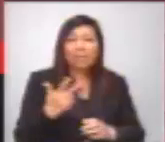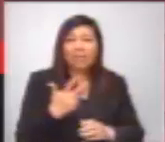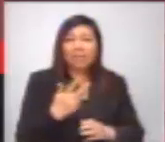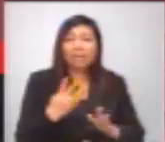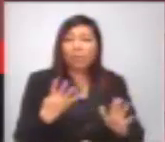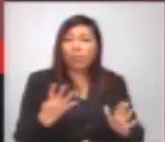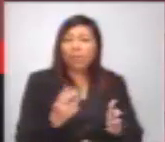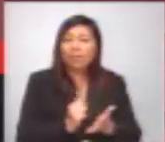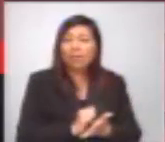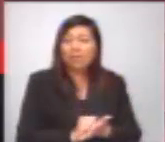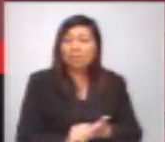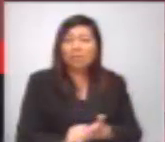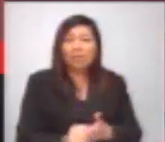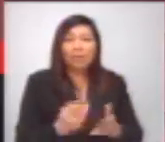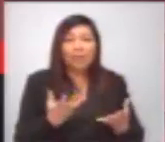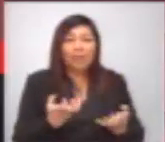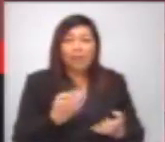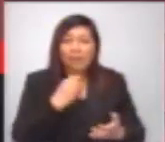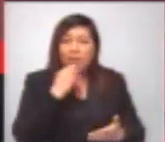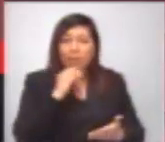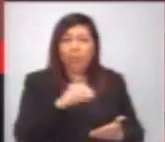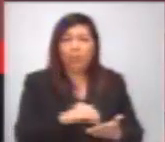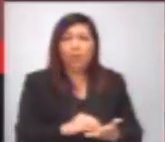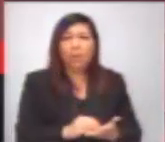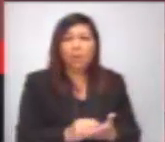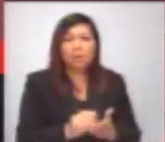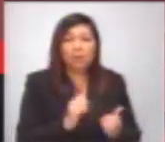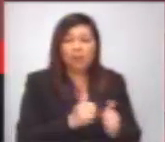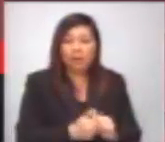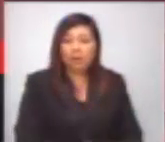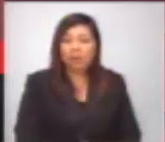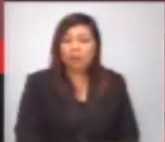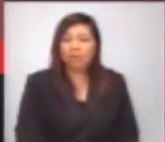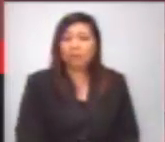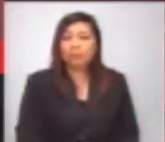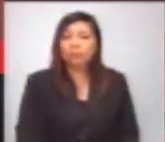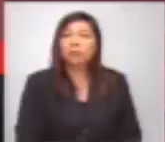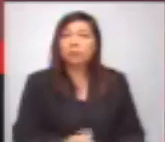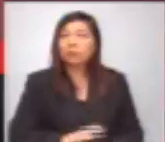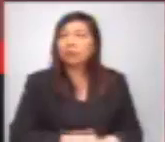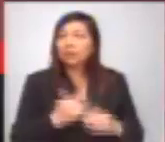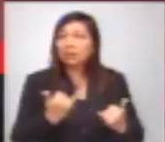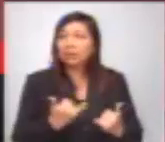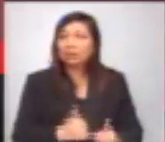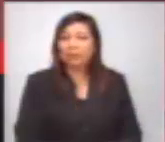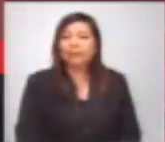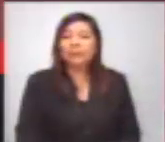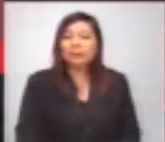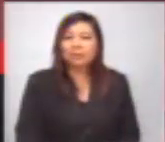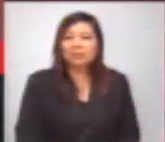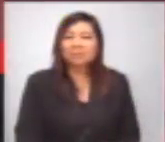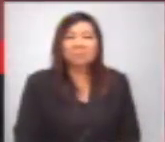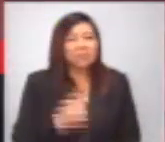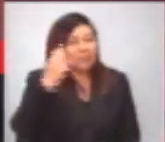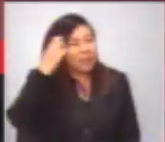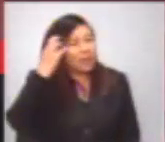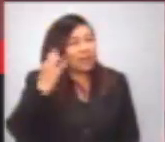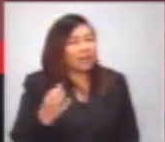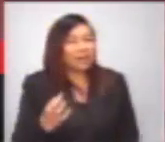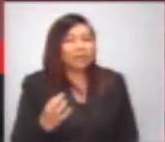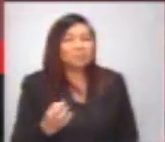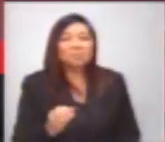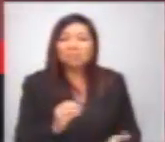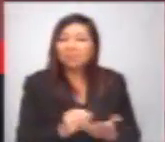39 meses. Pero queremos que también haya correcciones sobre eso, señor presidente. Yo creo que eso